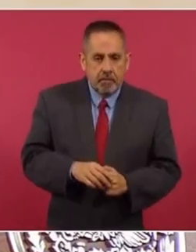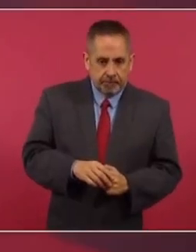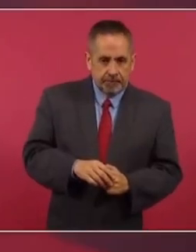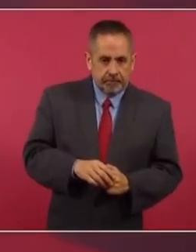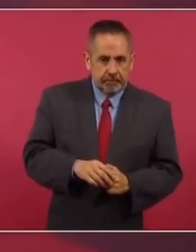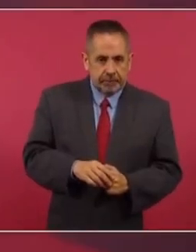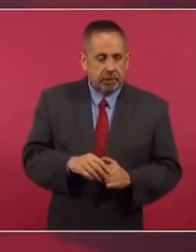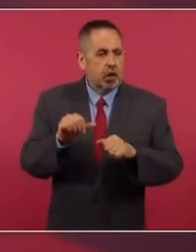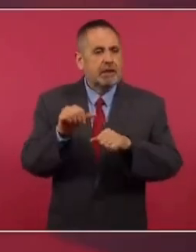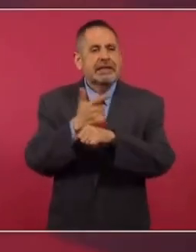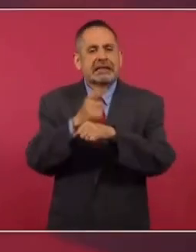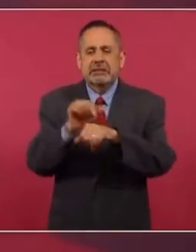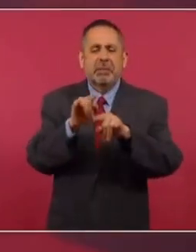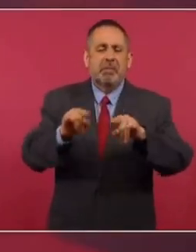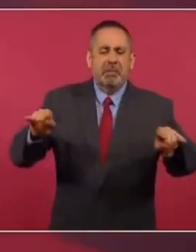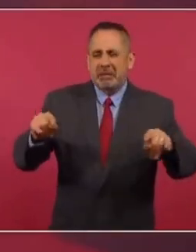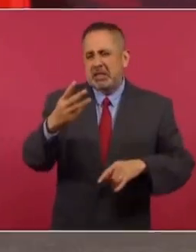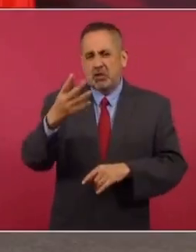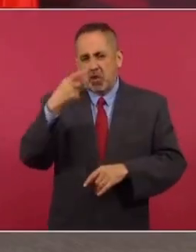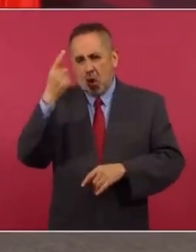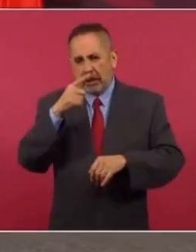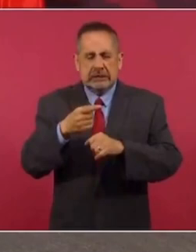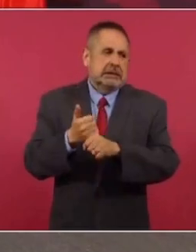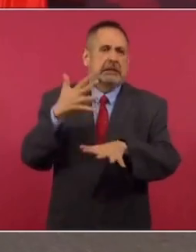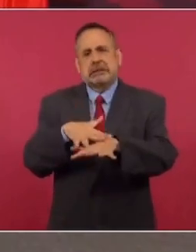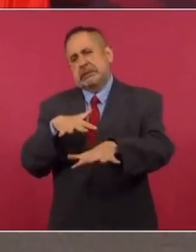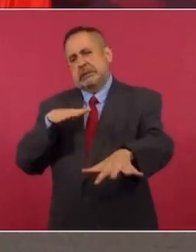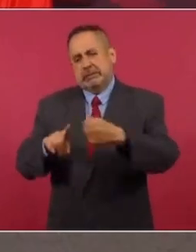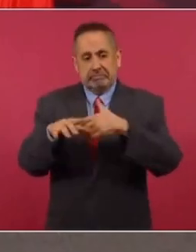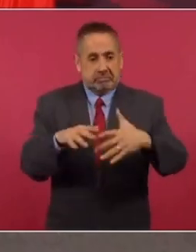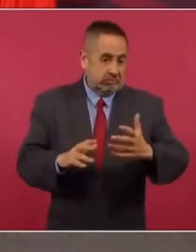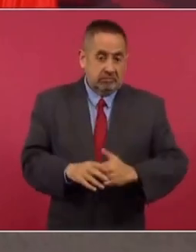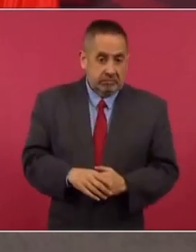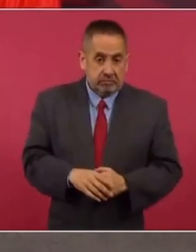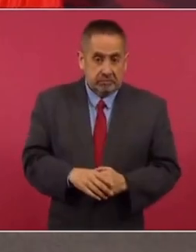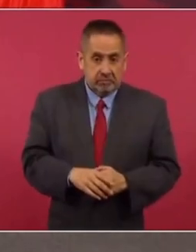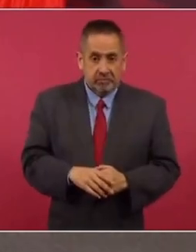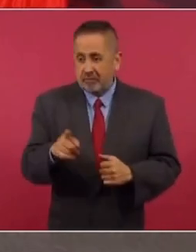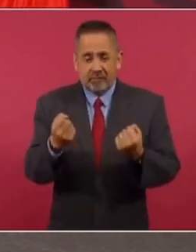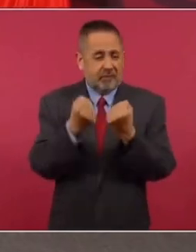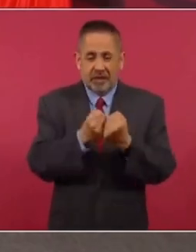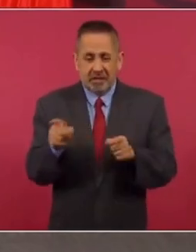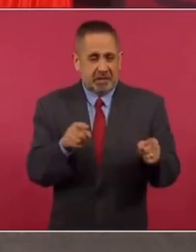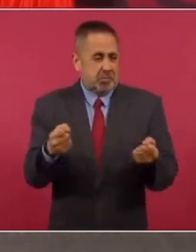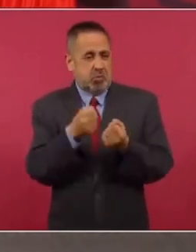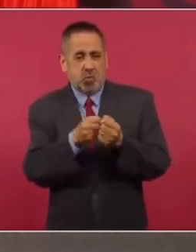de mediodía, 3-4 horas, y que aun cuando hay esta confrontación,